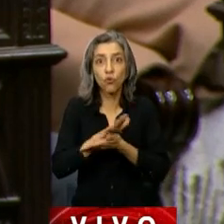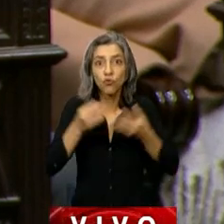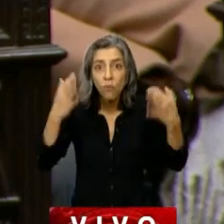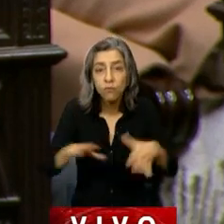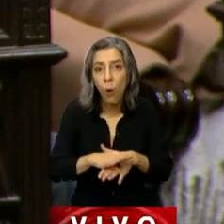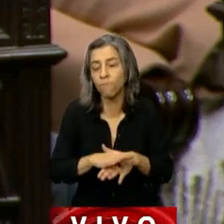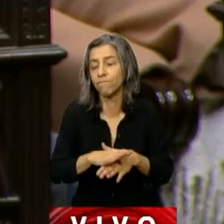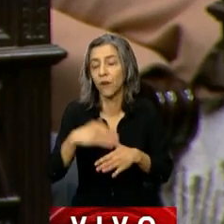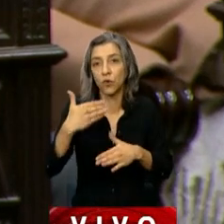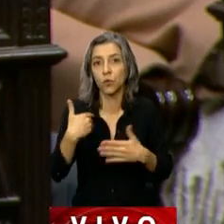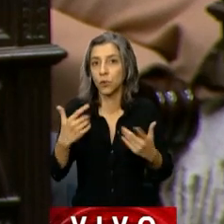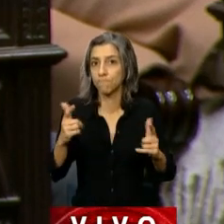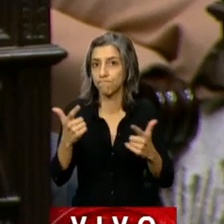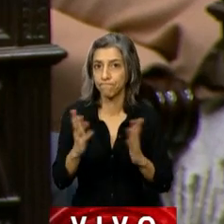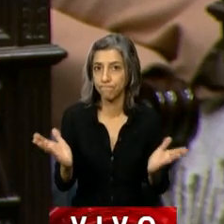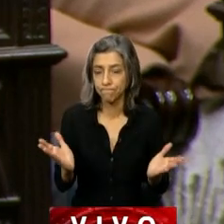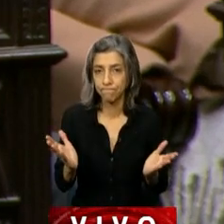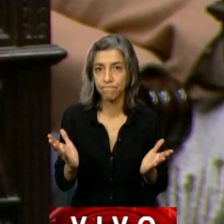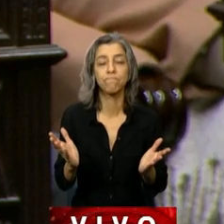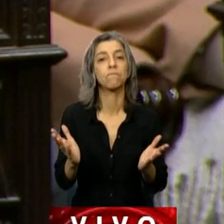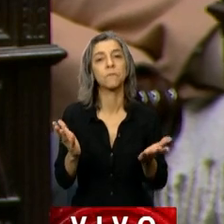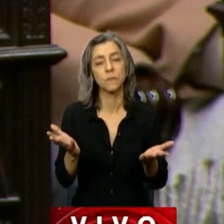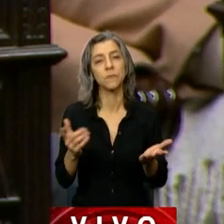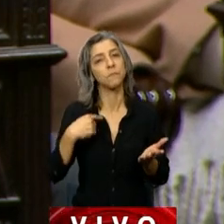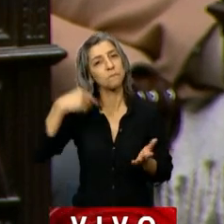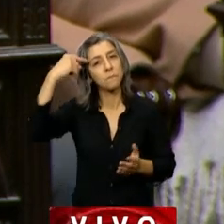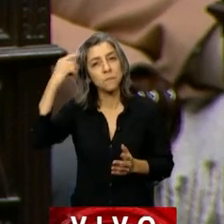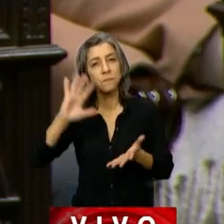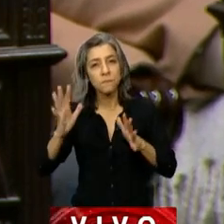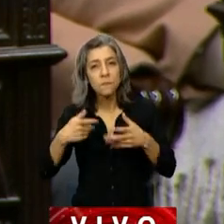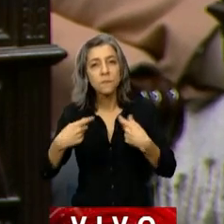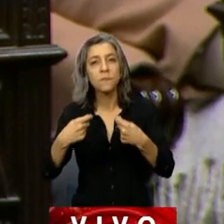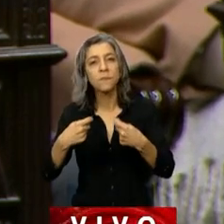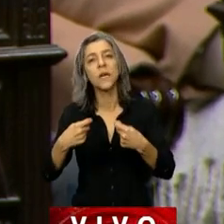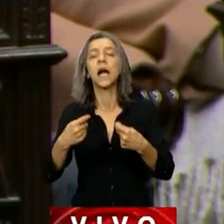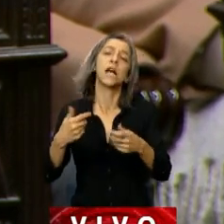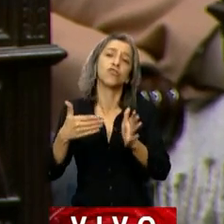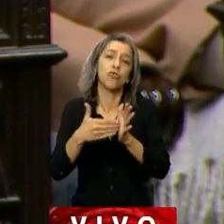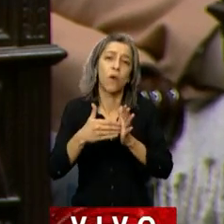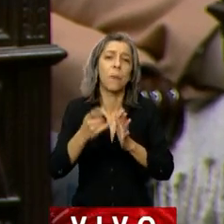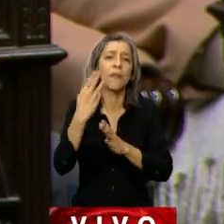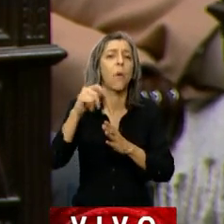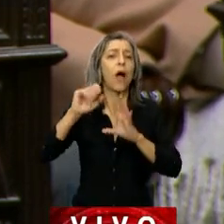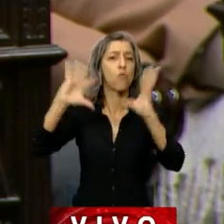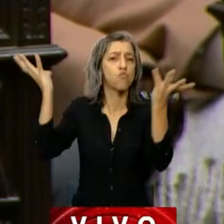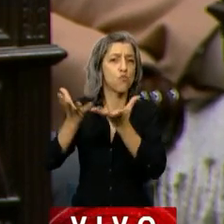recurso. Se estima, según una estimación de gastos de, según el Banco Mundial,